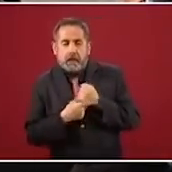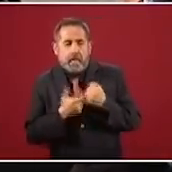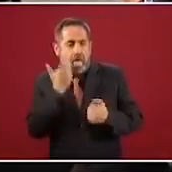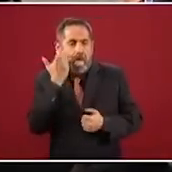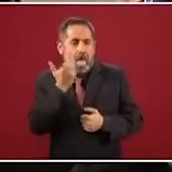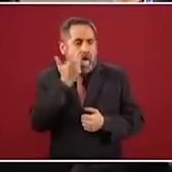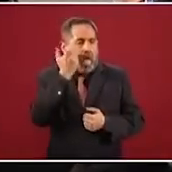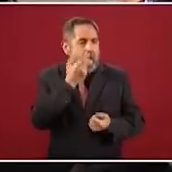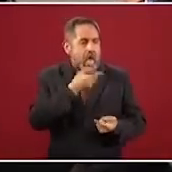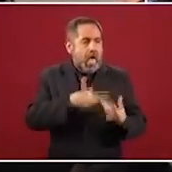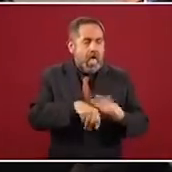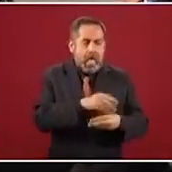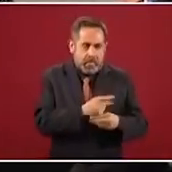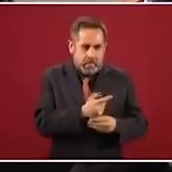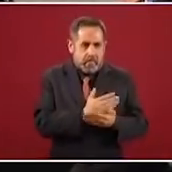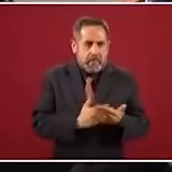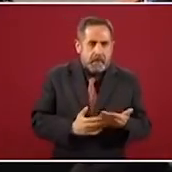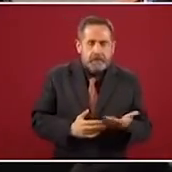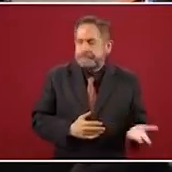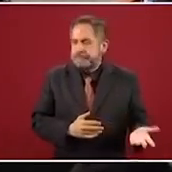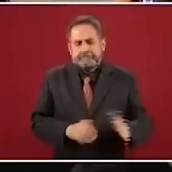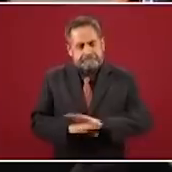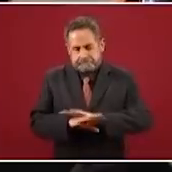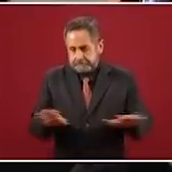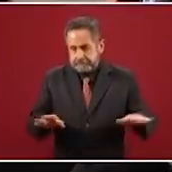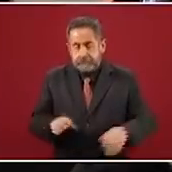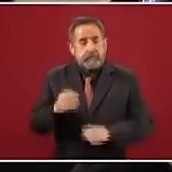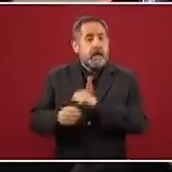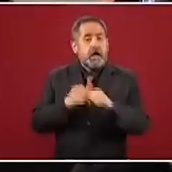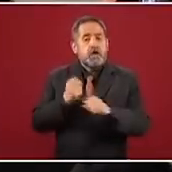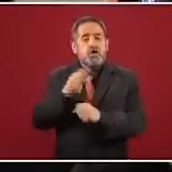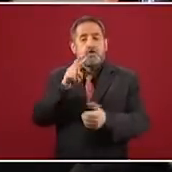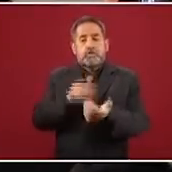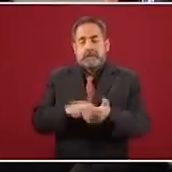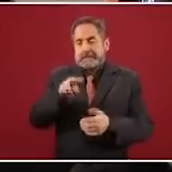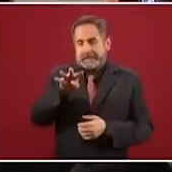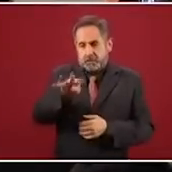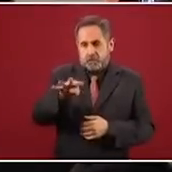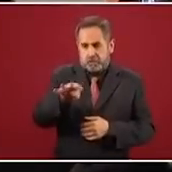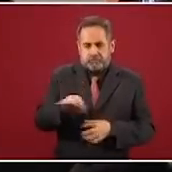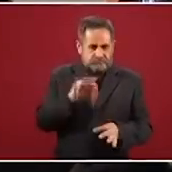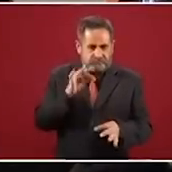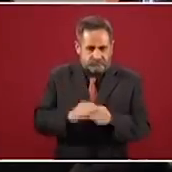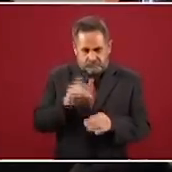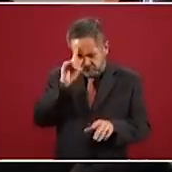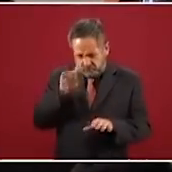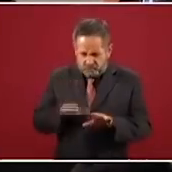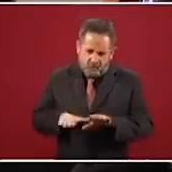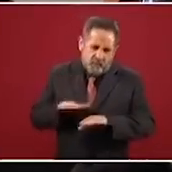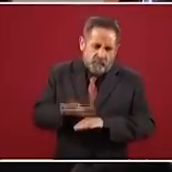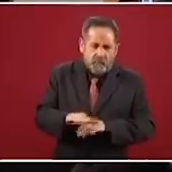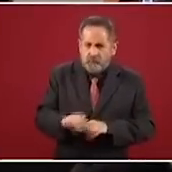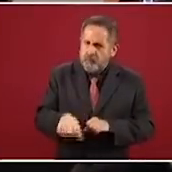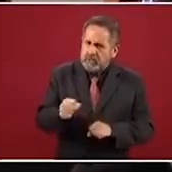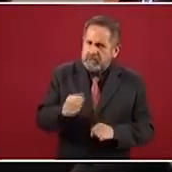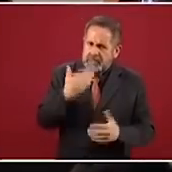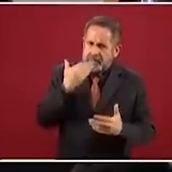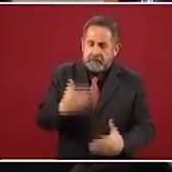tema. Entonces, ¿qué hicimos en 2019? Y creo que tuvimos un primer paso muy